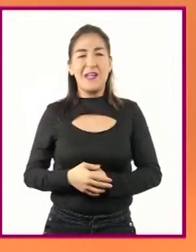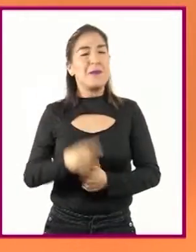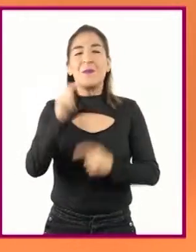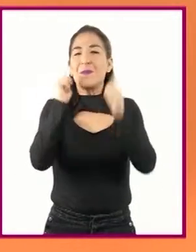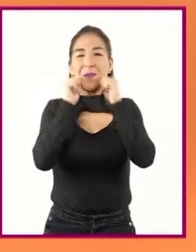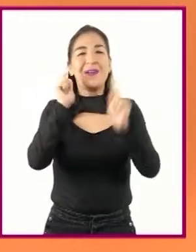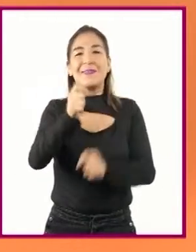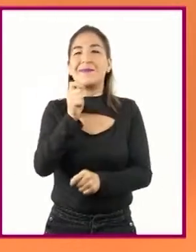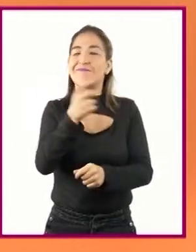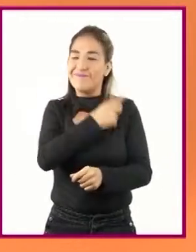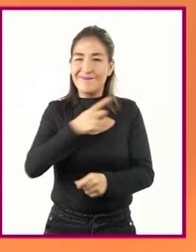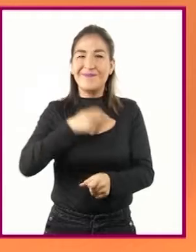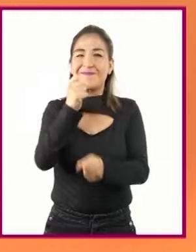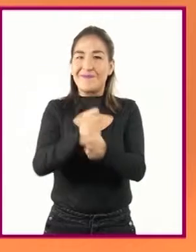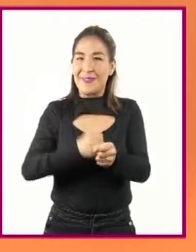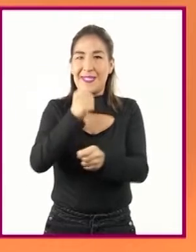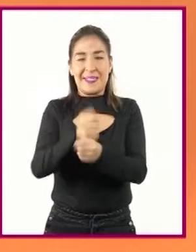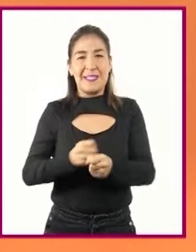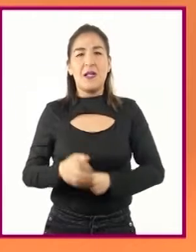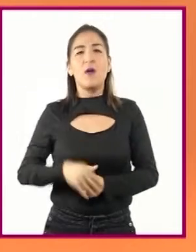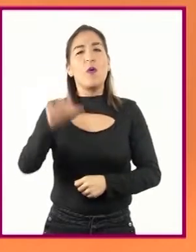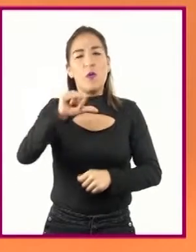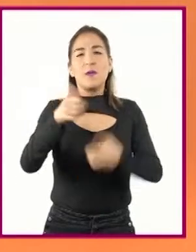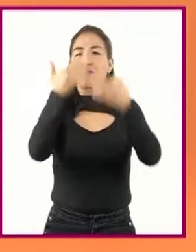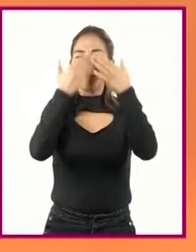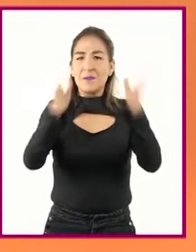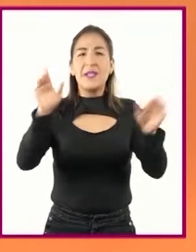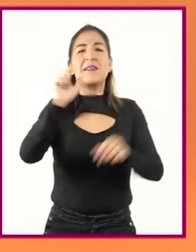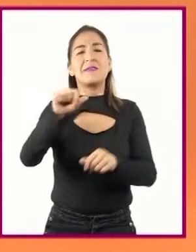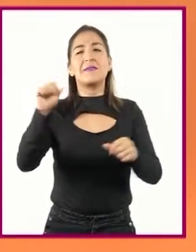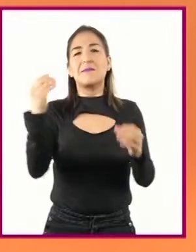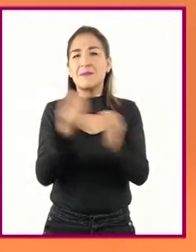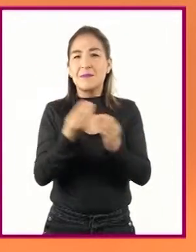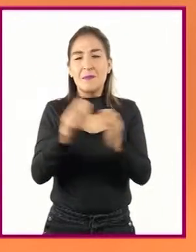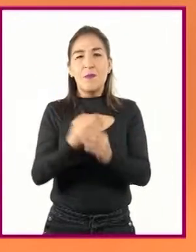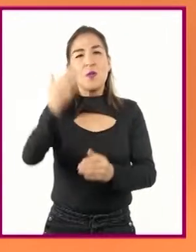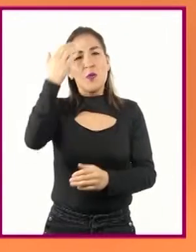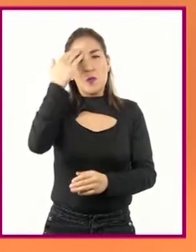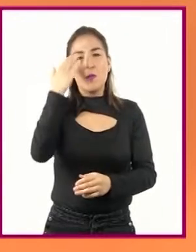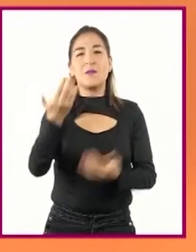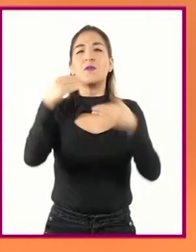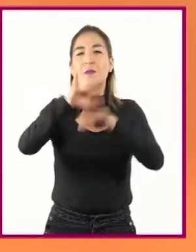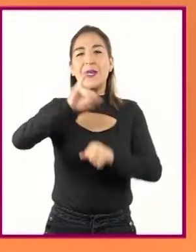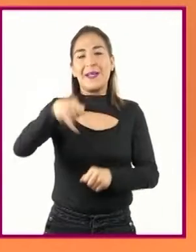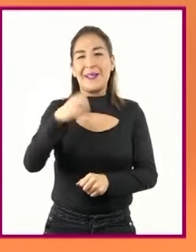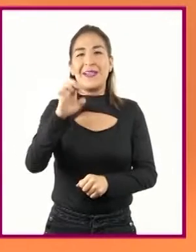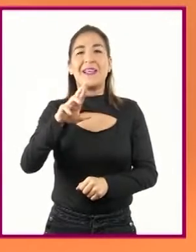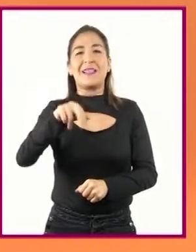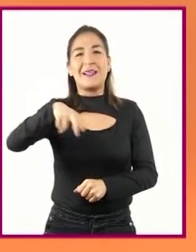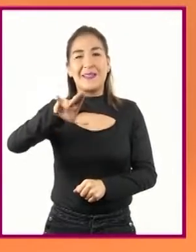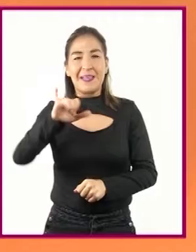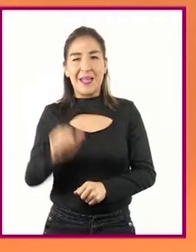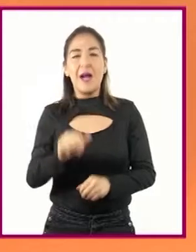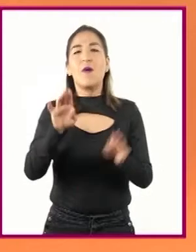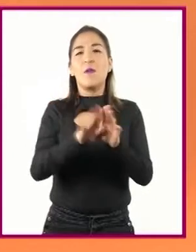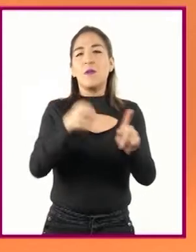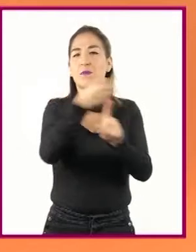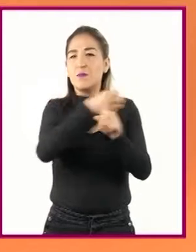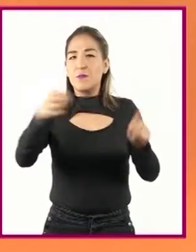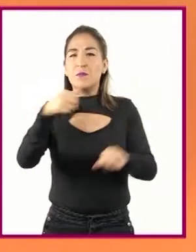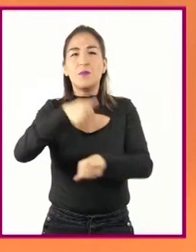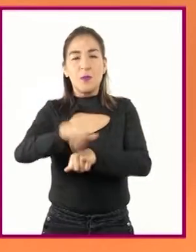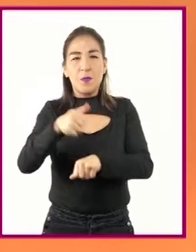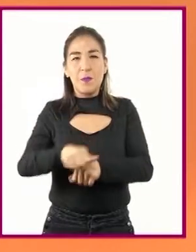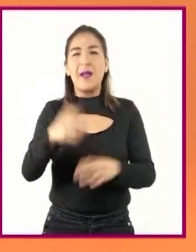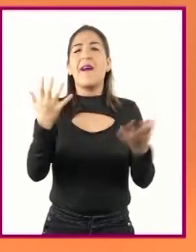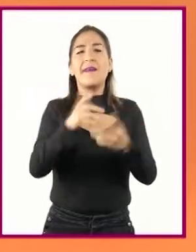es practicar. En esta sesión ampliaremos nuestros conocimientos sobre el tema jerarquía de operaciones. Para lograrlo,